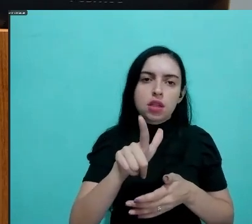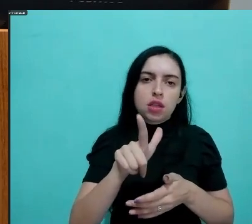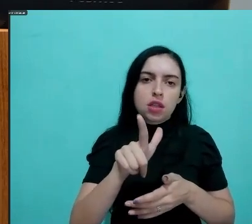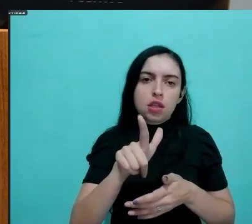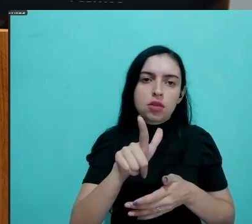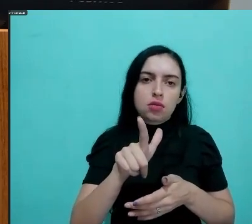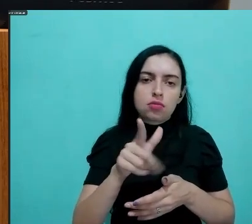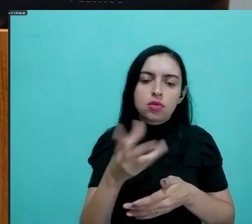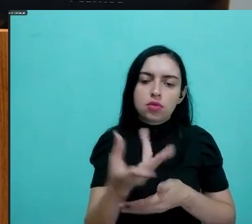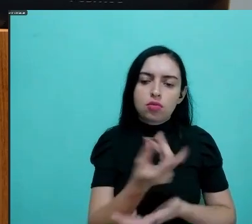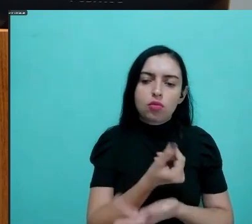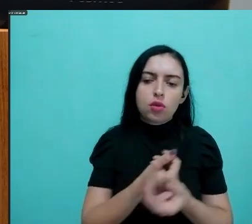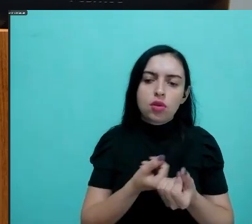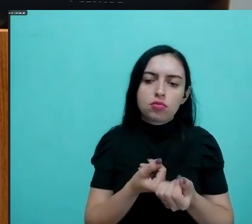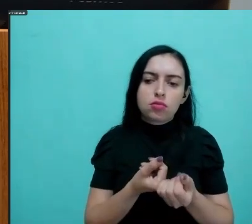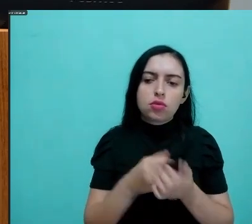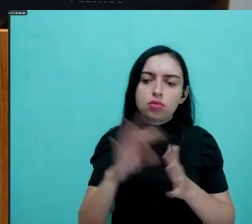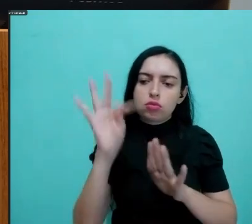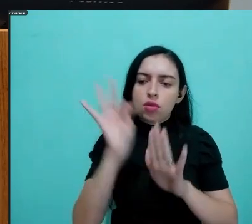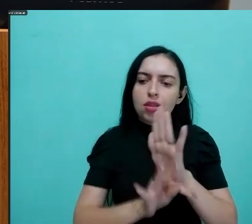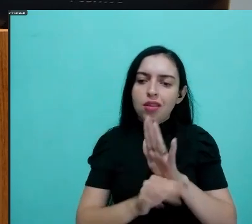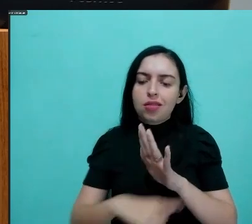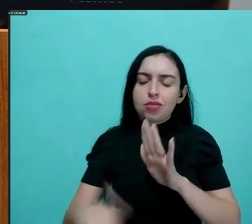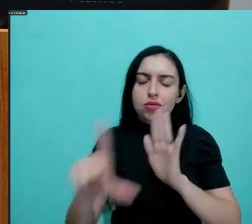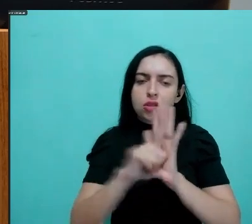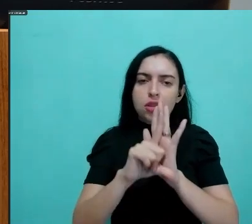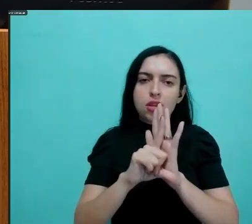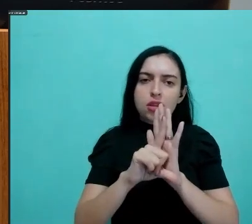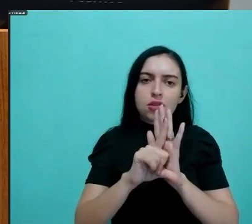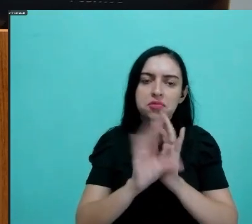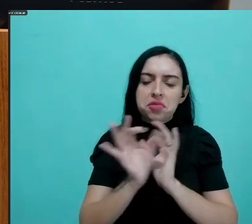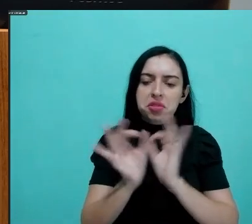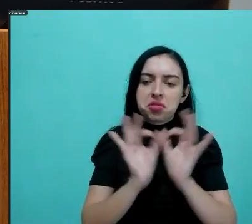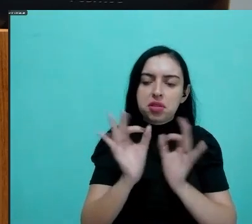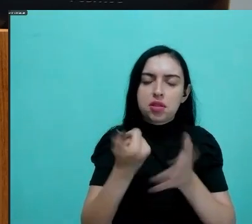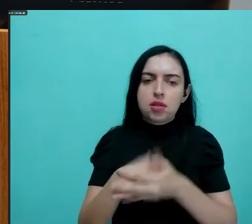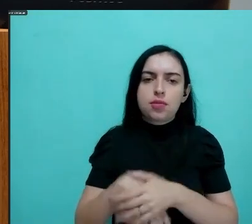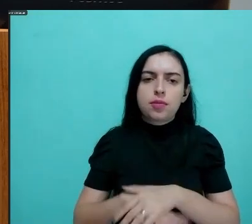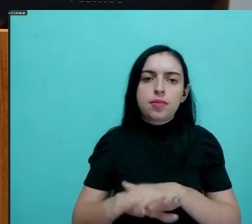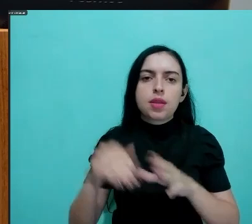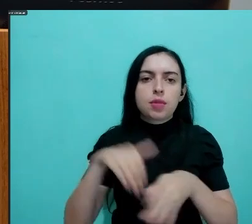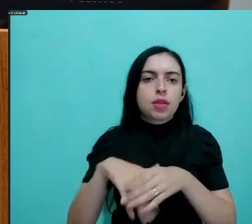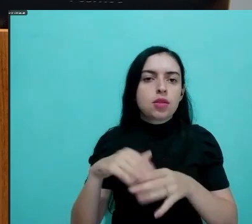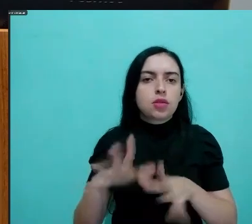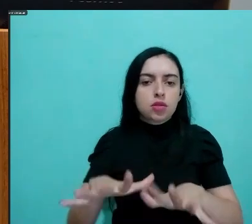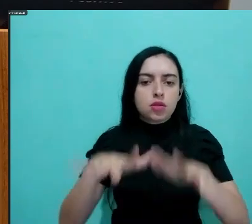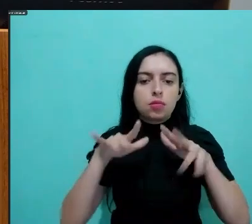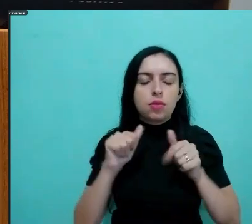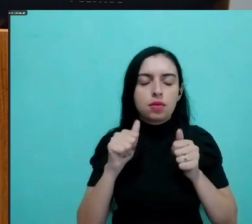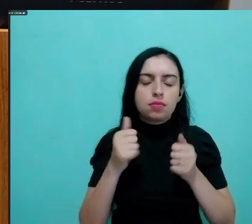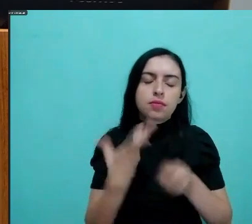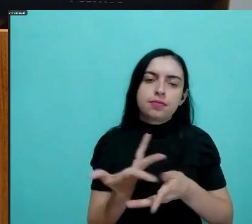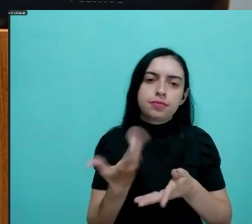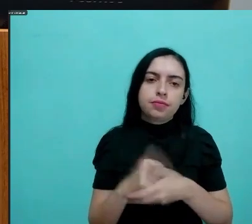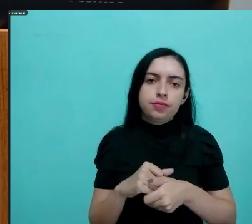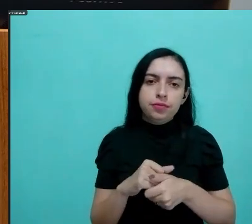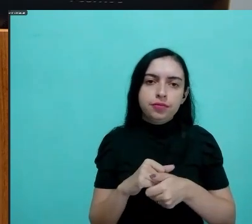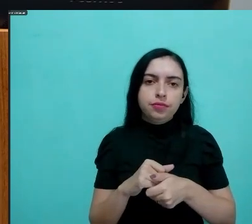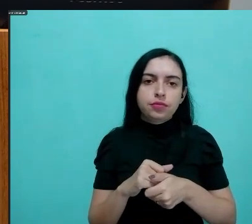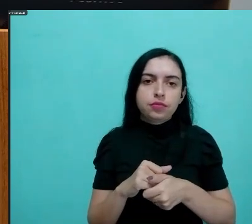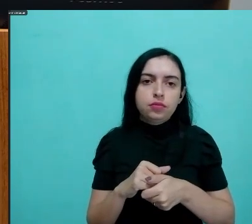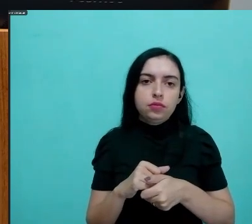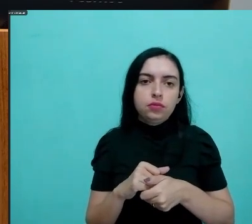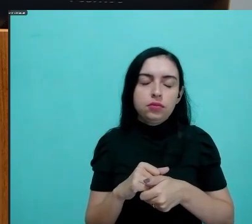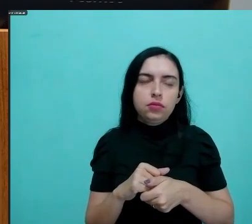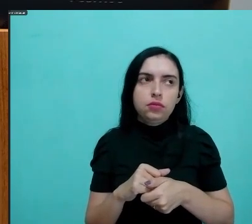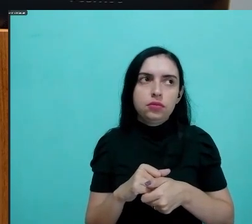lograr un texto de ley final adoptado por las asambleas. Pero al Ejecutivo no les